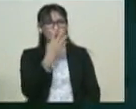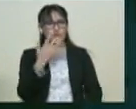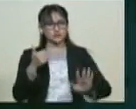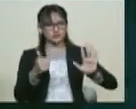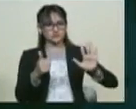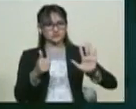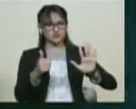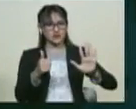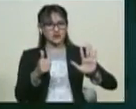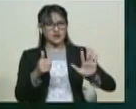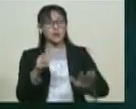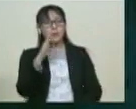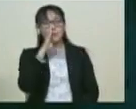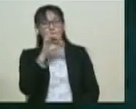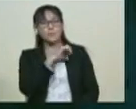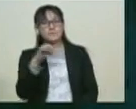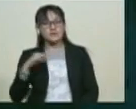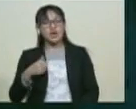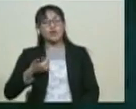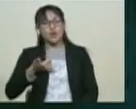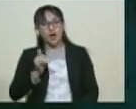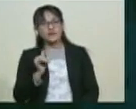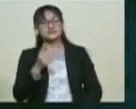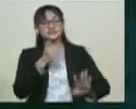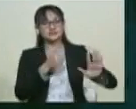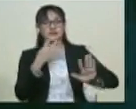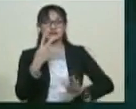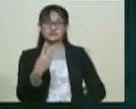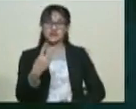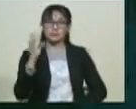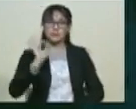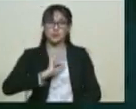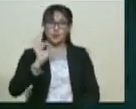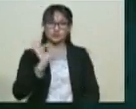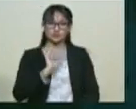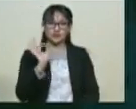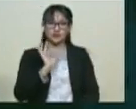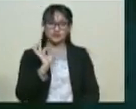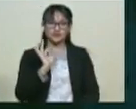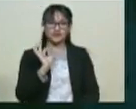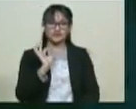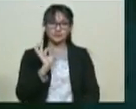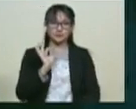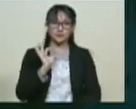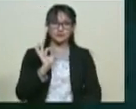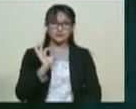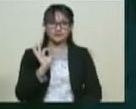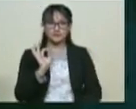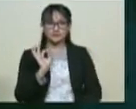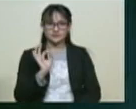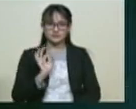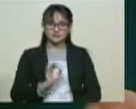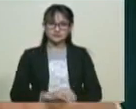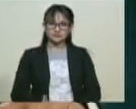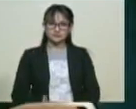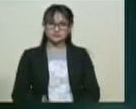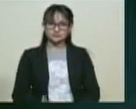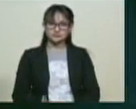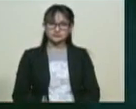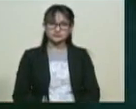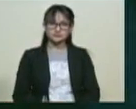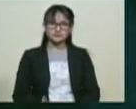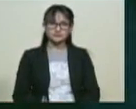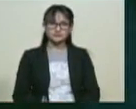9.346. La banca privada tiene el 67%. Los puntos de venta que usted ha mencionado, el total